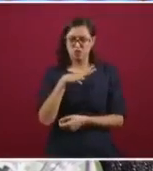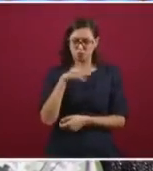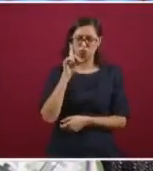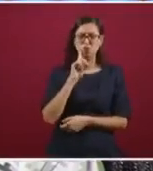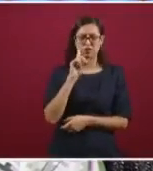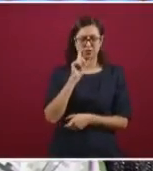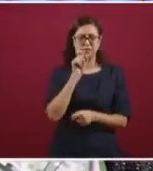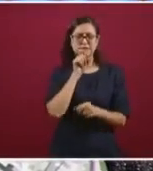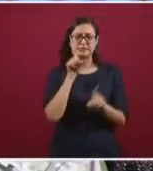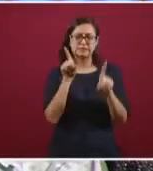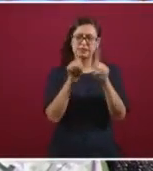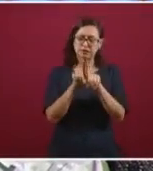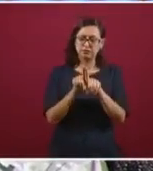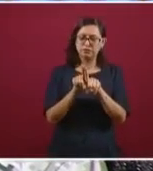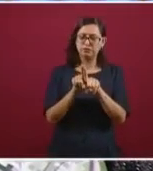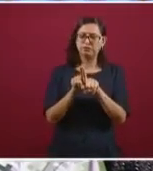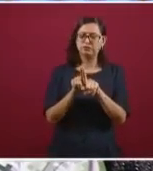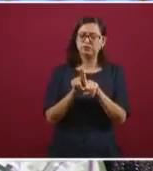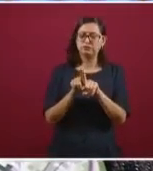Nacional,